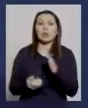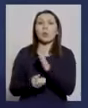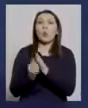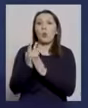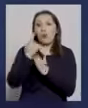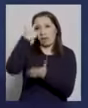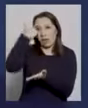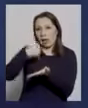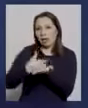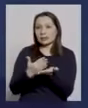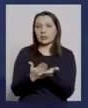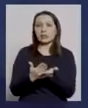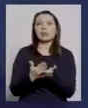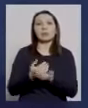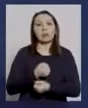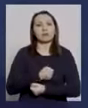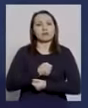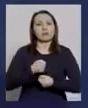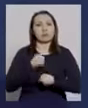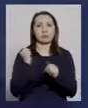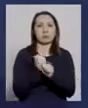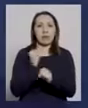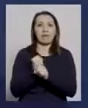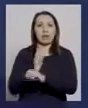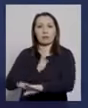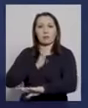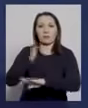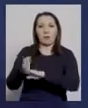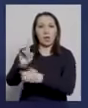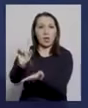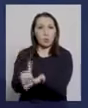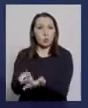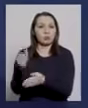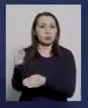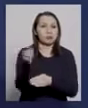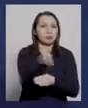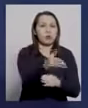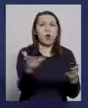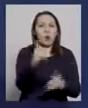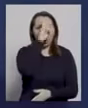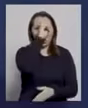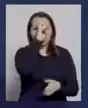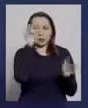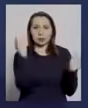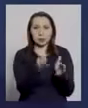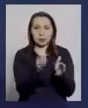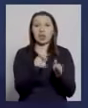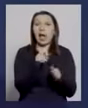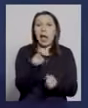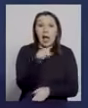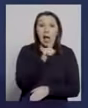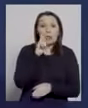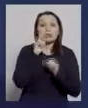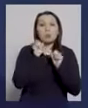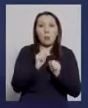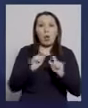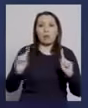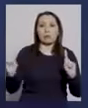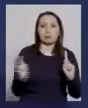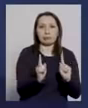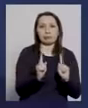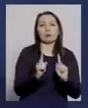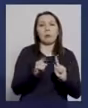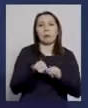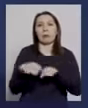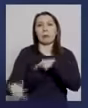nueva estrategia de fortalecer el trabajo de terreno basado en la atención primaria de la salud. Solo de esa forma podremos ir a cortar la llave